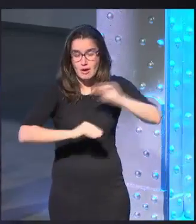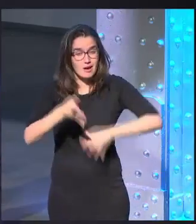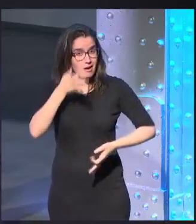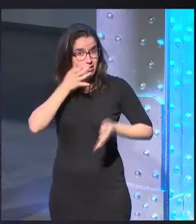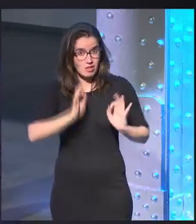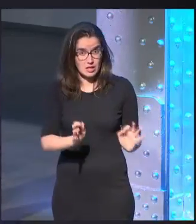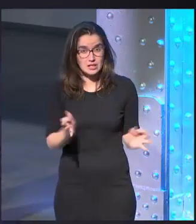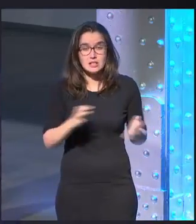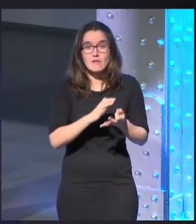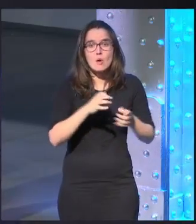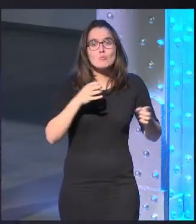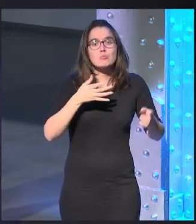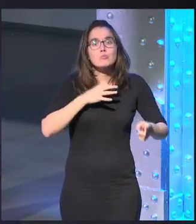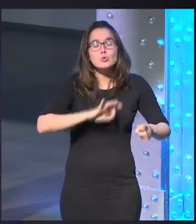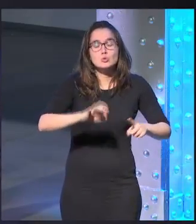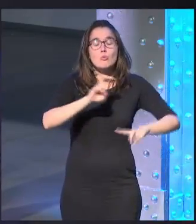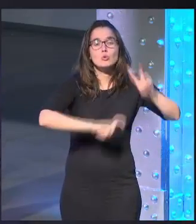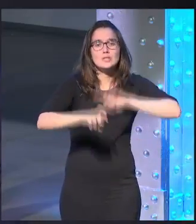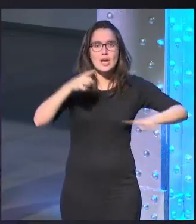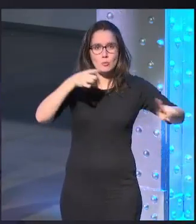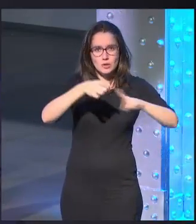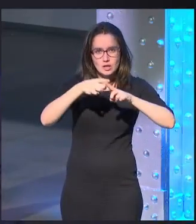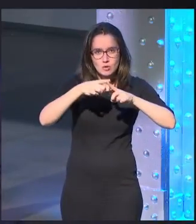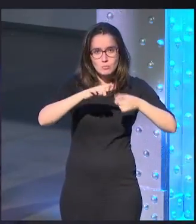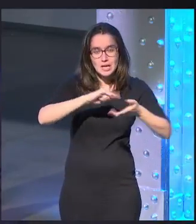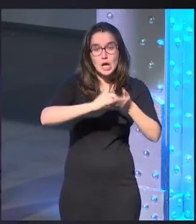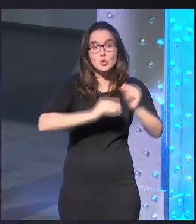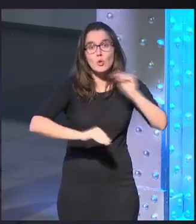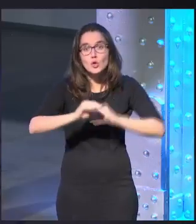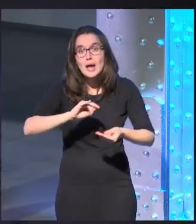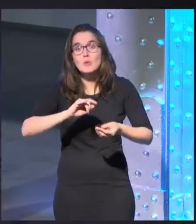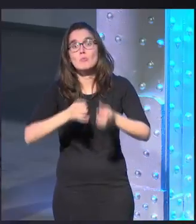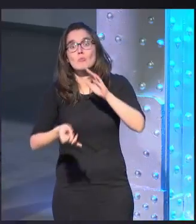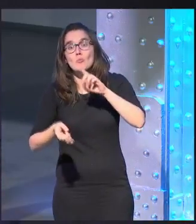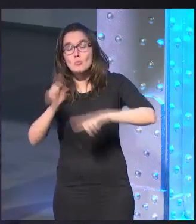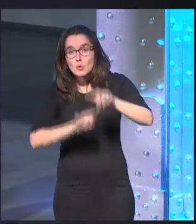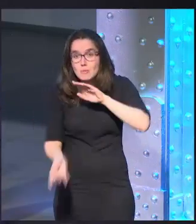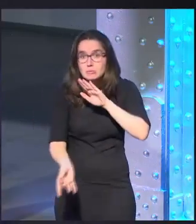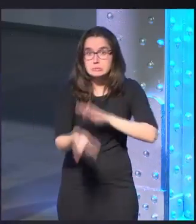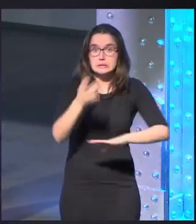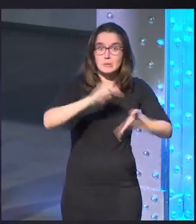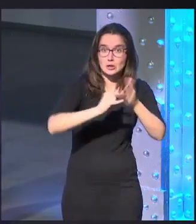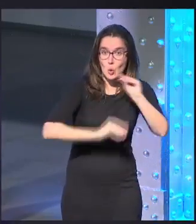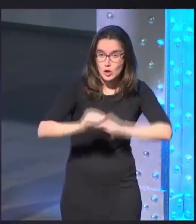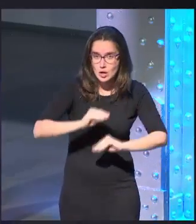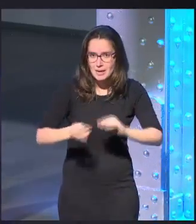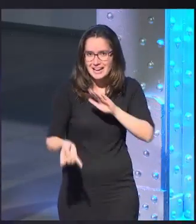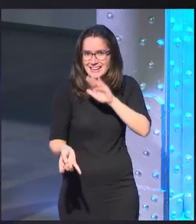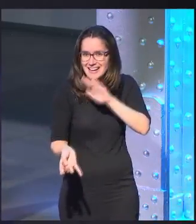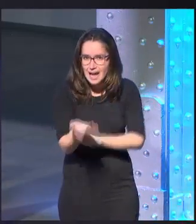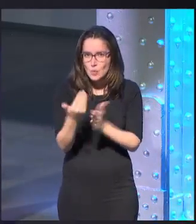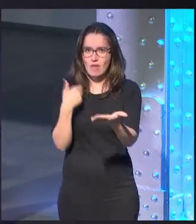Hay que buscar el propósito para lo que haces esto, es para solucionar un problema, para crear una demanda y